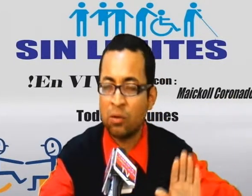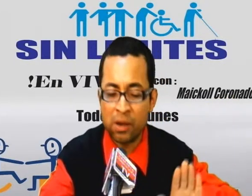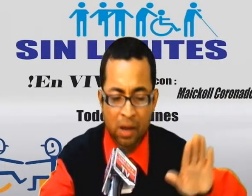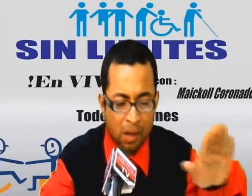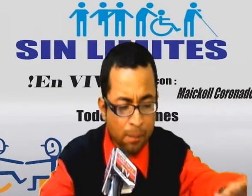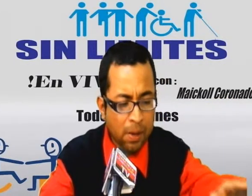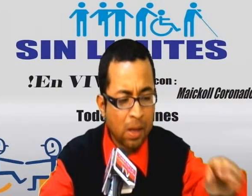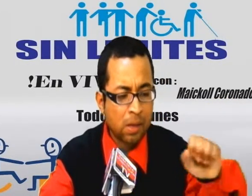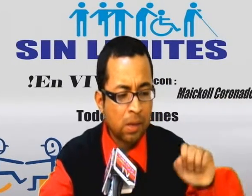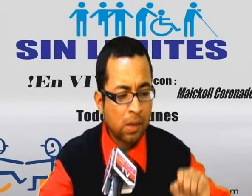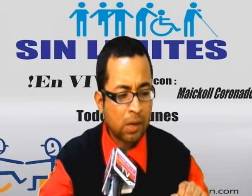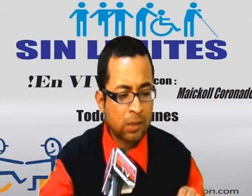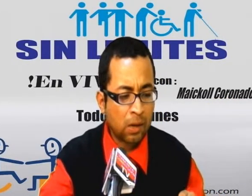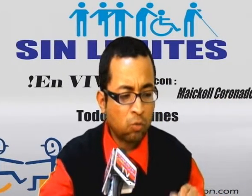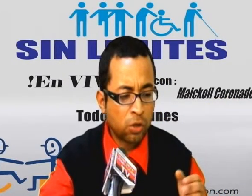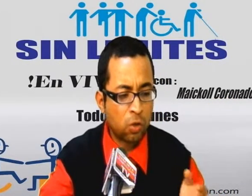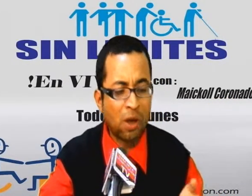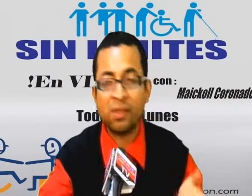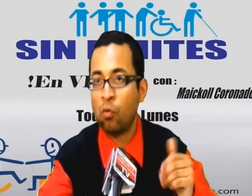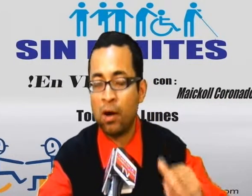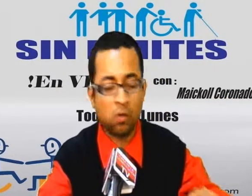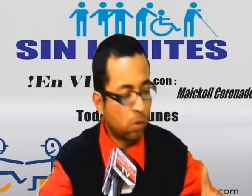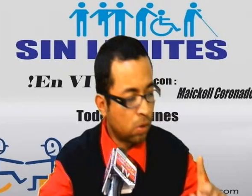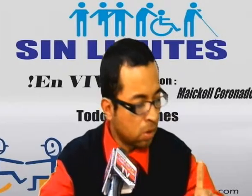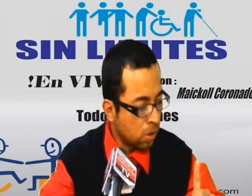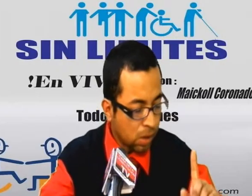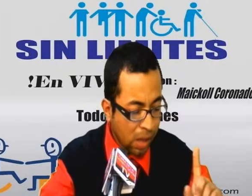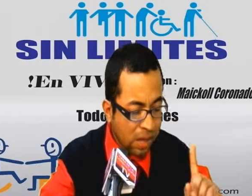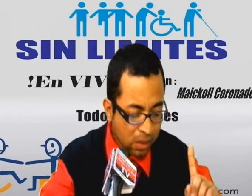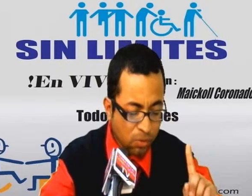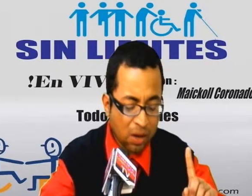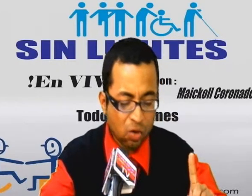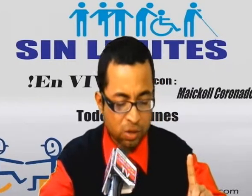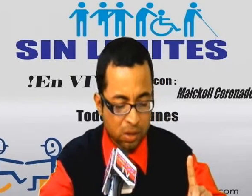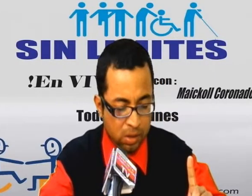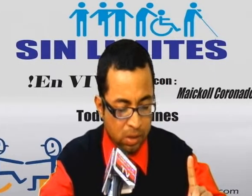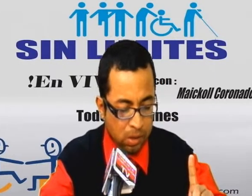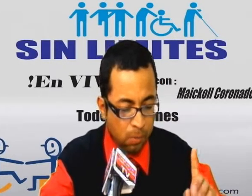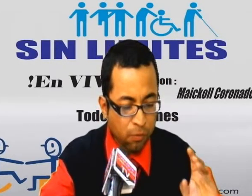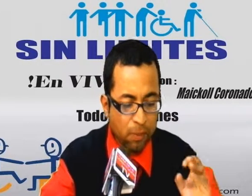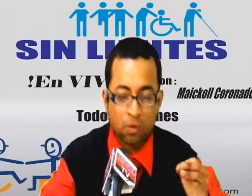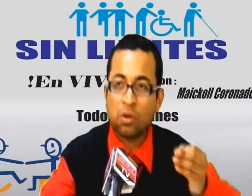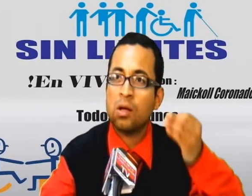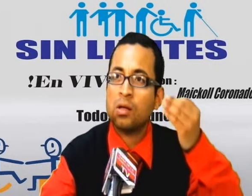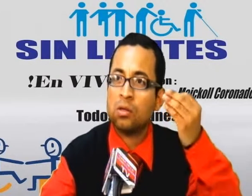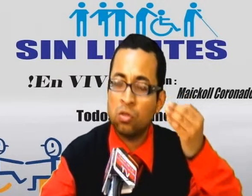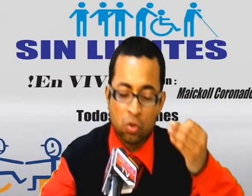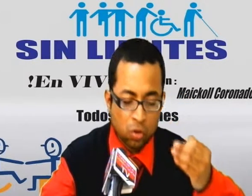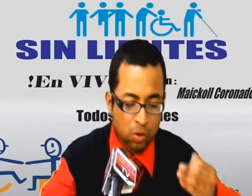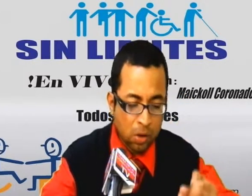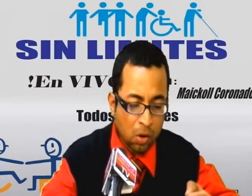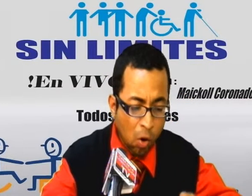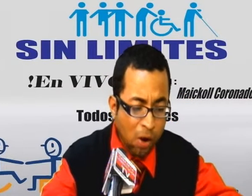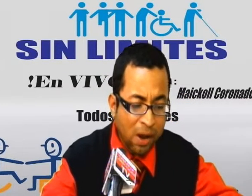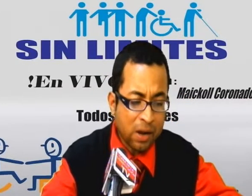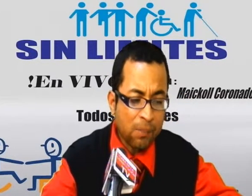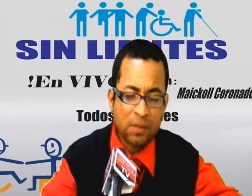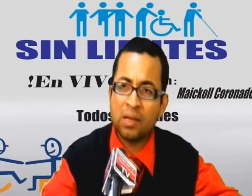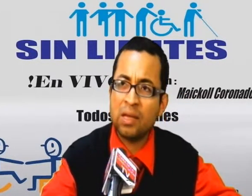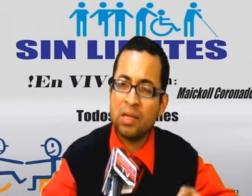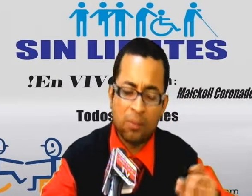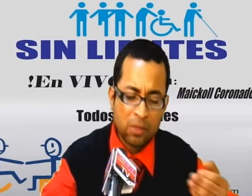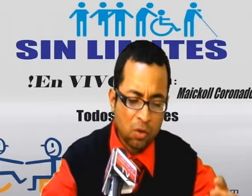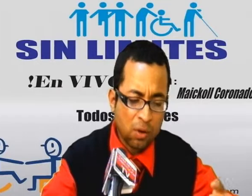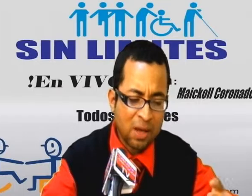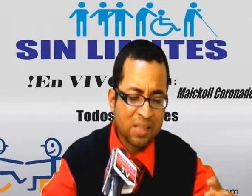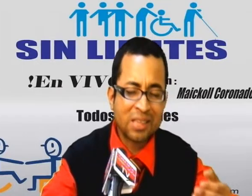pero que tenga una rampa, que tenga un sitio adecuado. Ah, y también una cosa, por favor, ojalá realmente